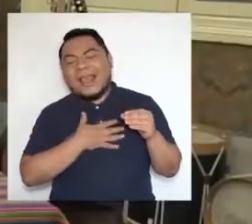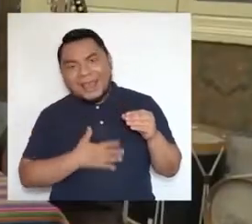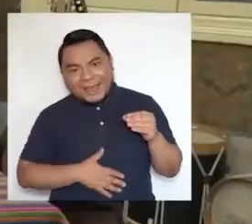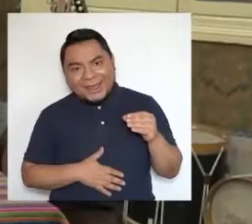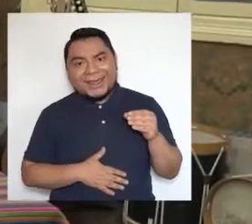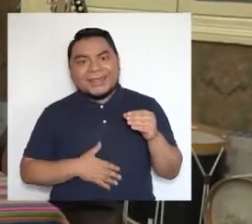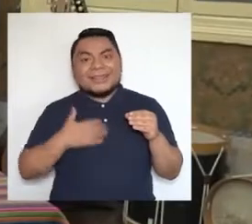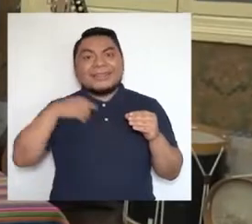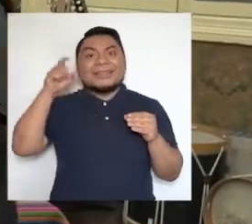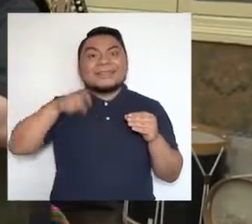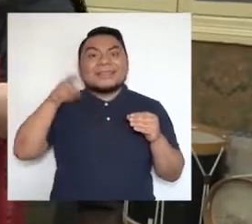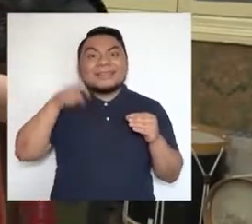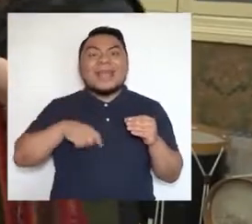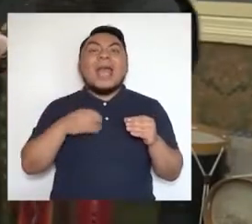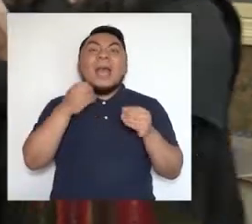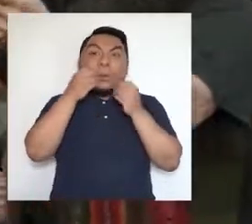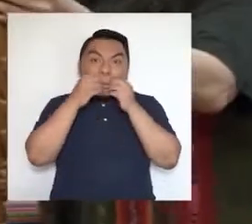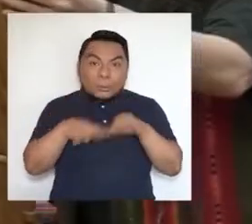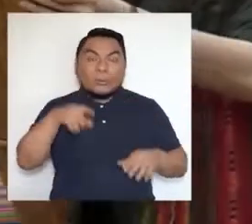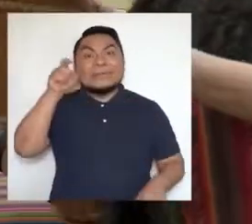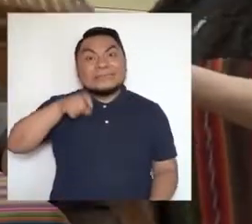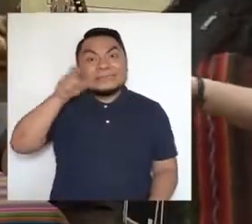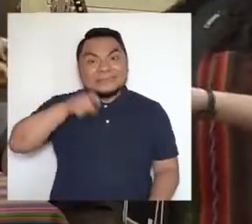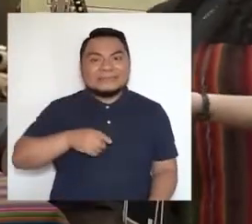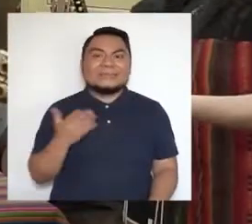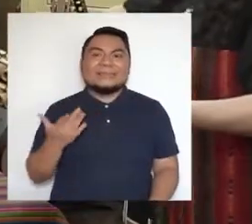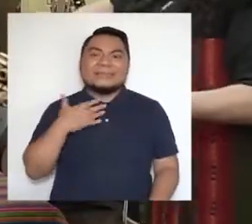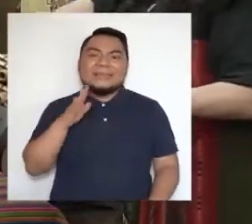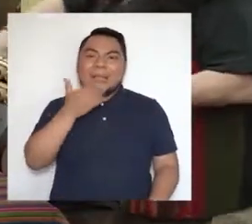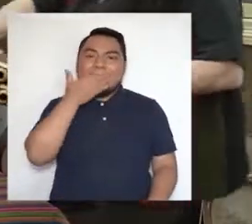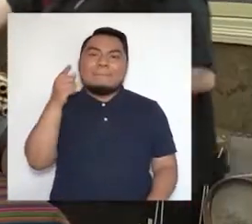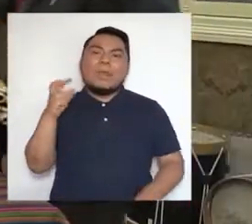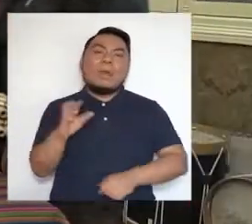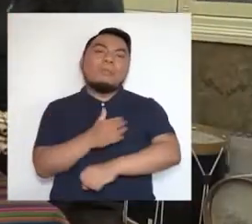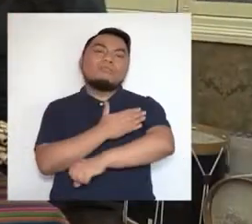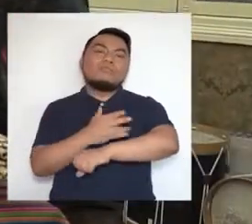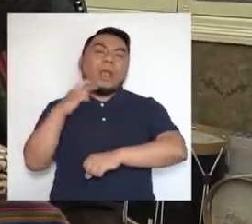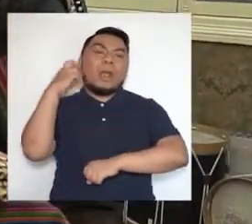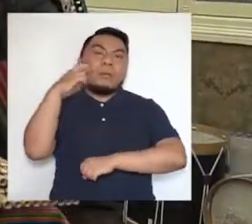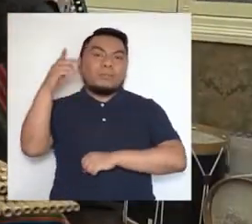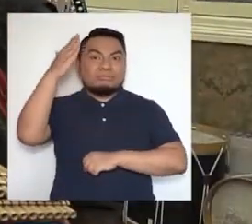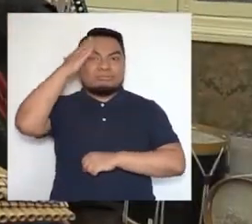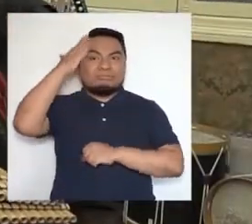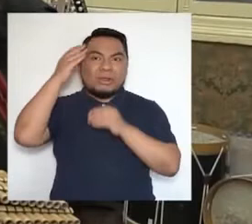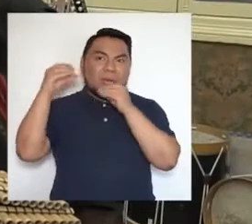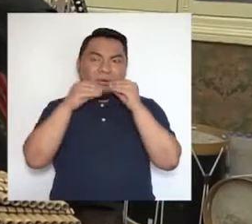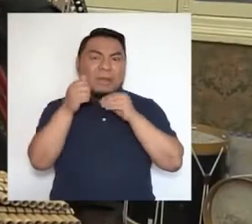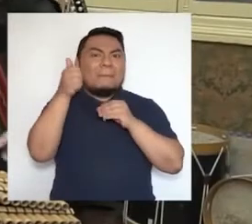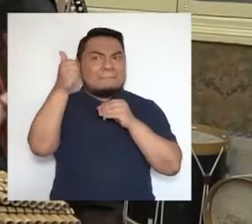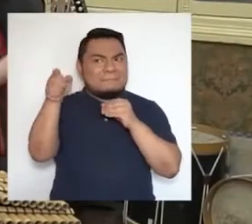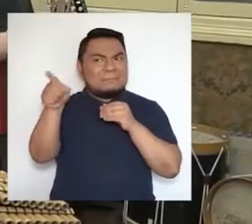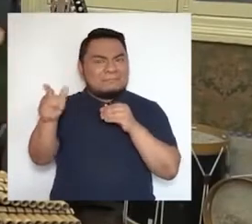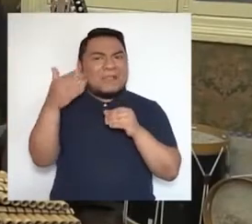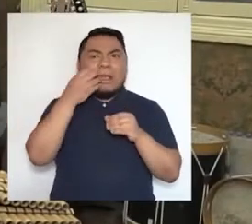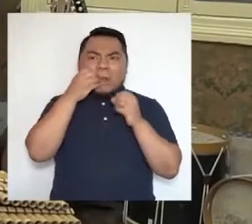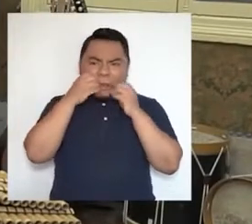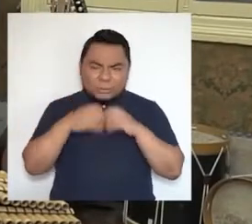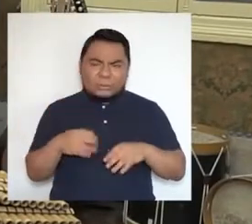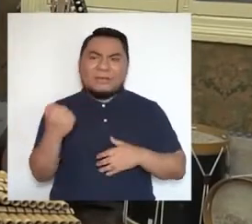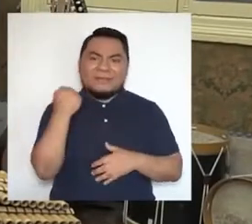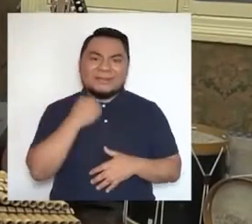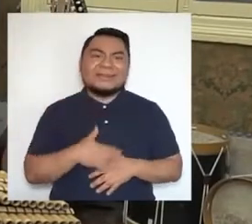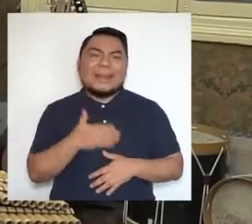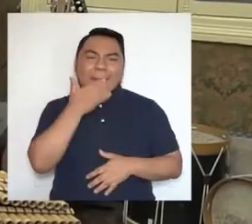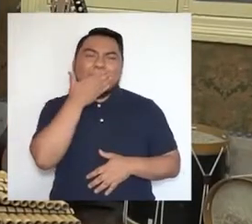Se necesita mucho aire. Yo creo que mejor se los dejo a los músicos de Puno que lo saben tocar tan bien. Y yo mejor agarro